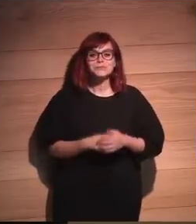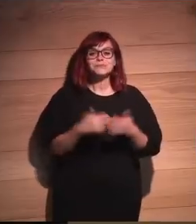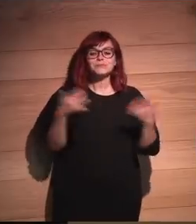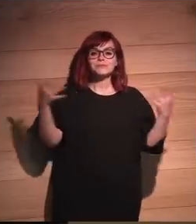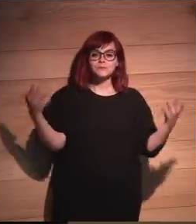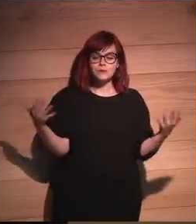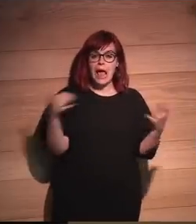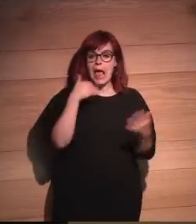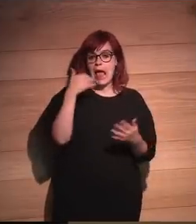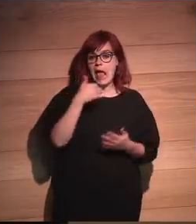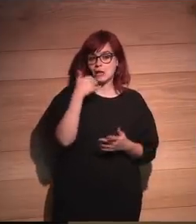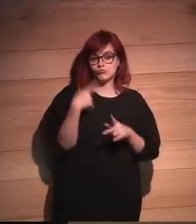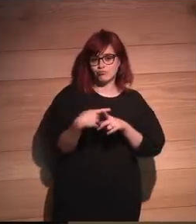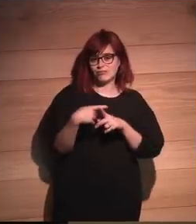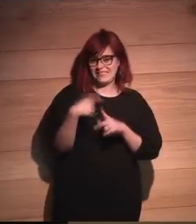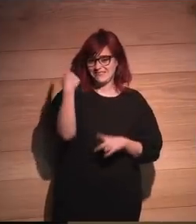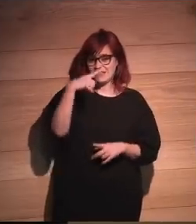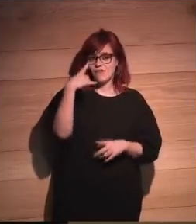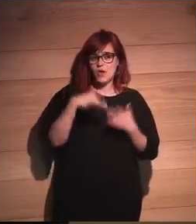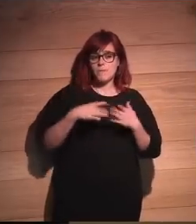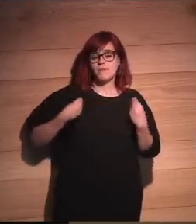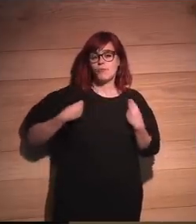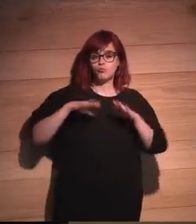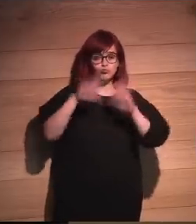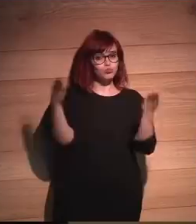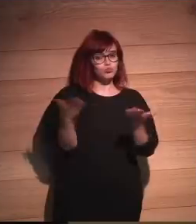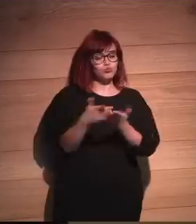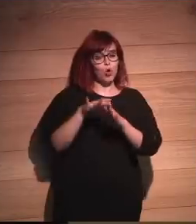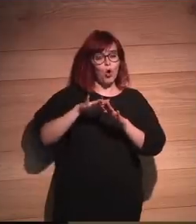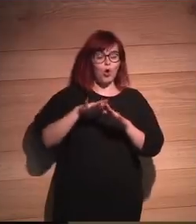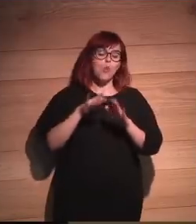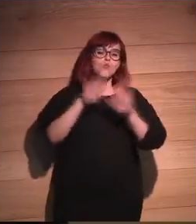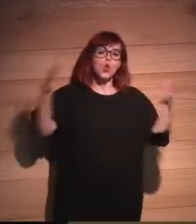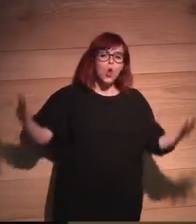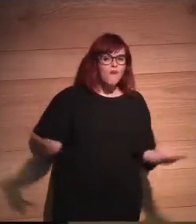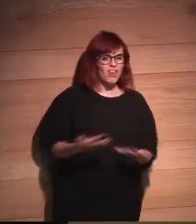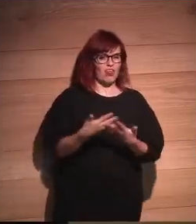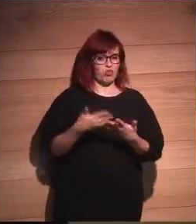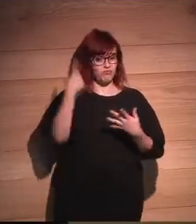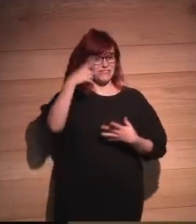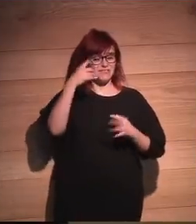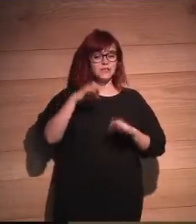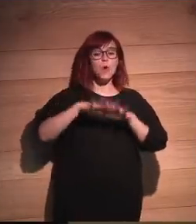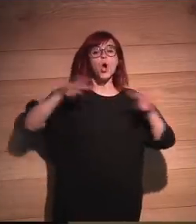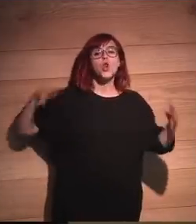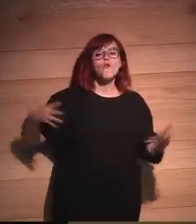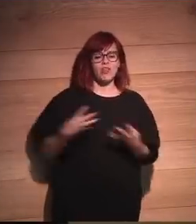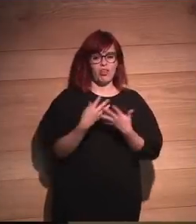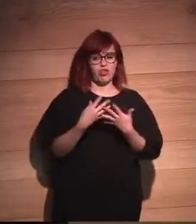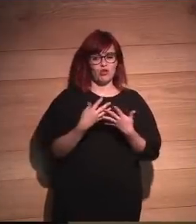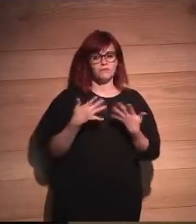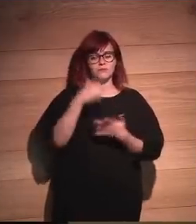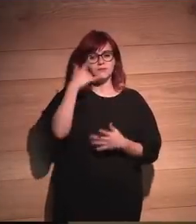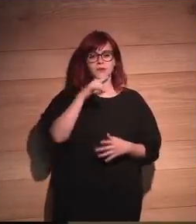algo común, todos sabemos, vivimos en un mundo globalizado. Esa globalización,